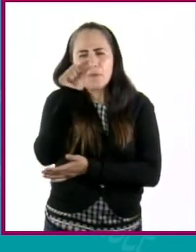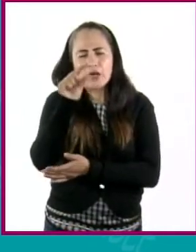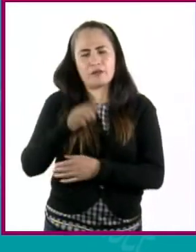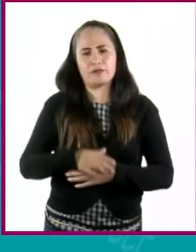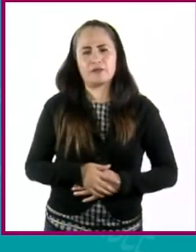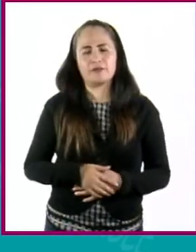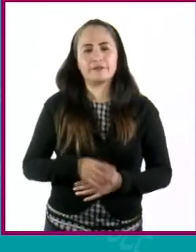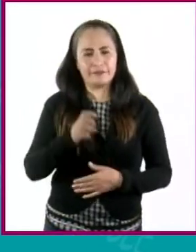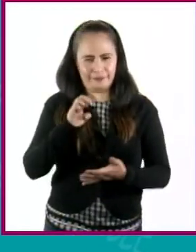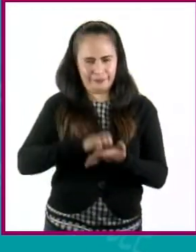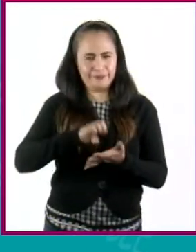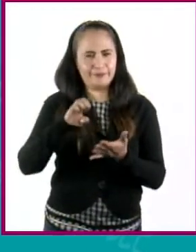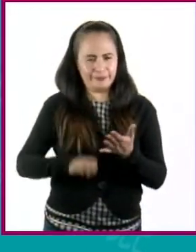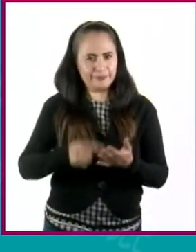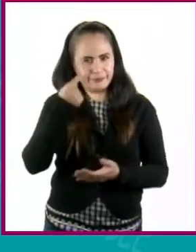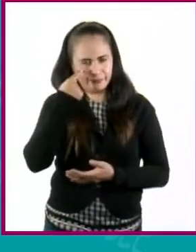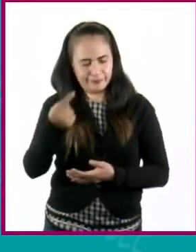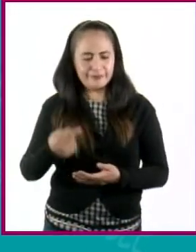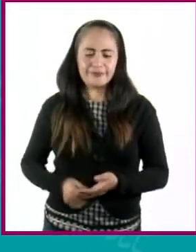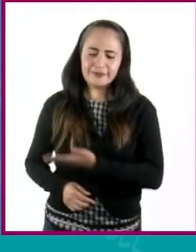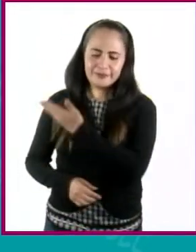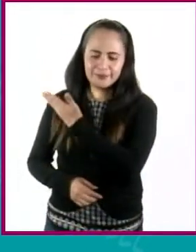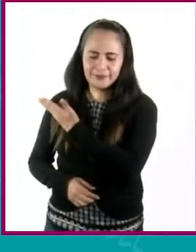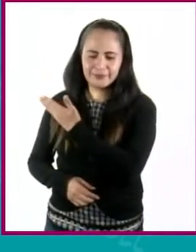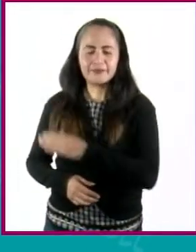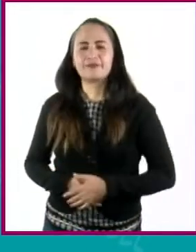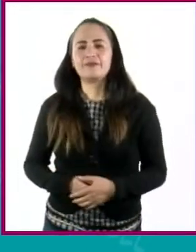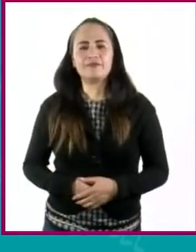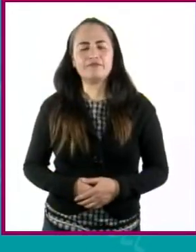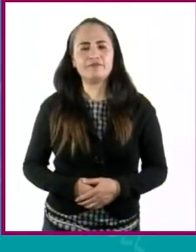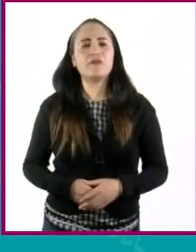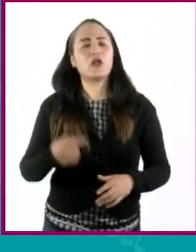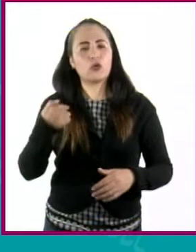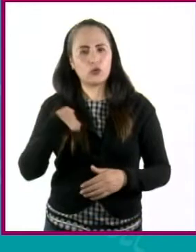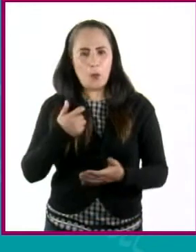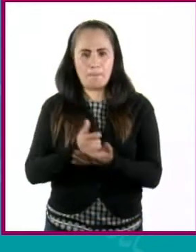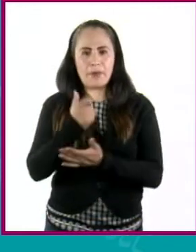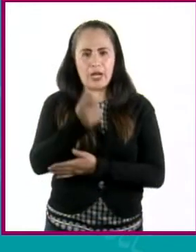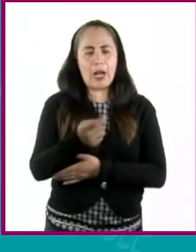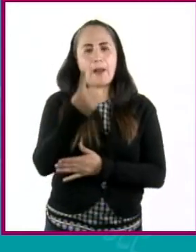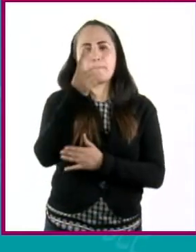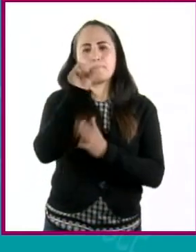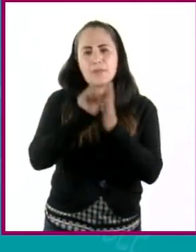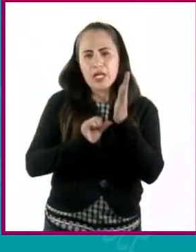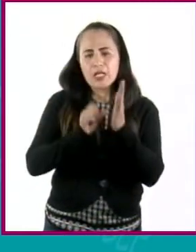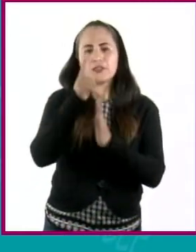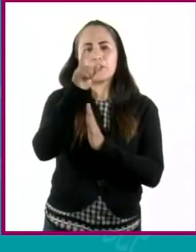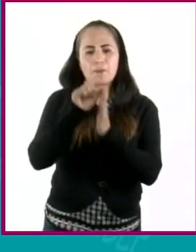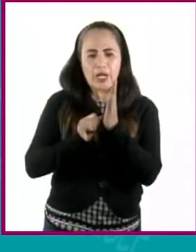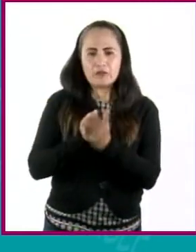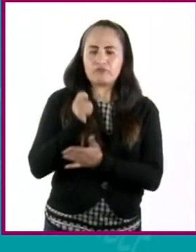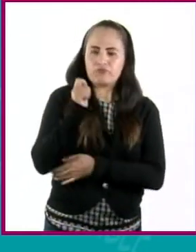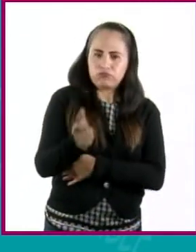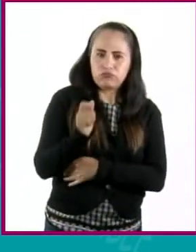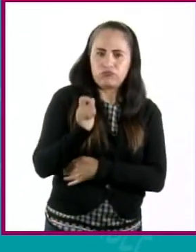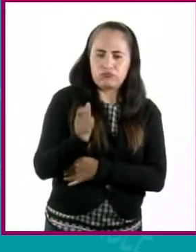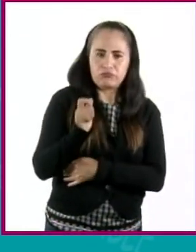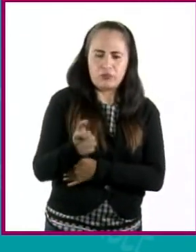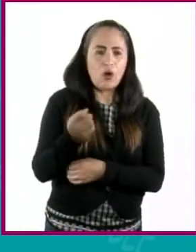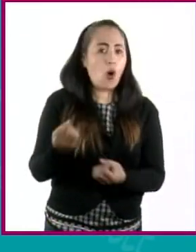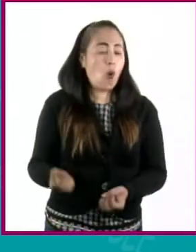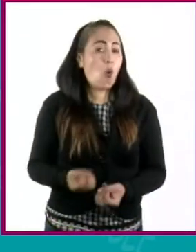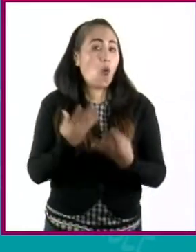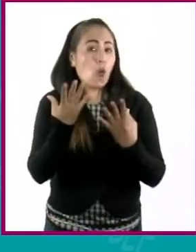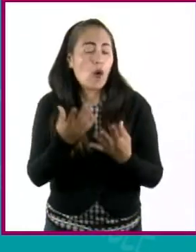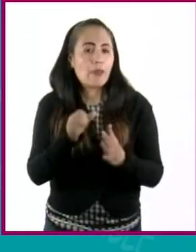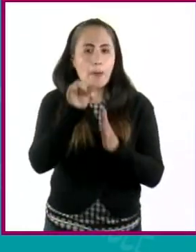Por ejemplo, supongamos que decidimos que nuestro préstamo lo vamos a pagar mensualmente. Para saber cuánto deberíamos de pagar